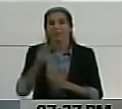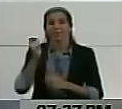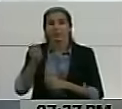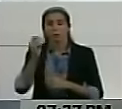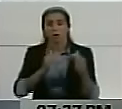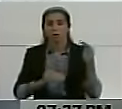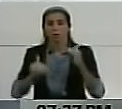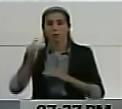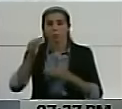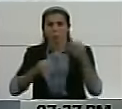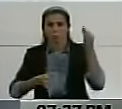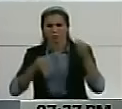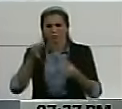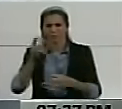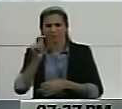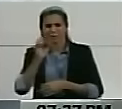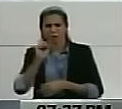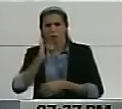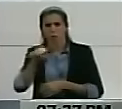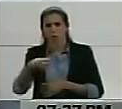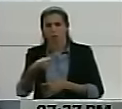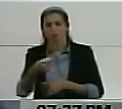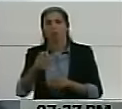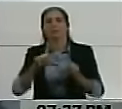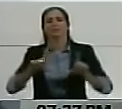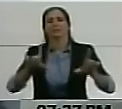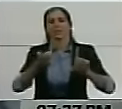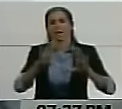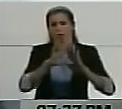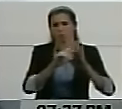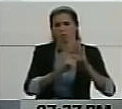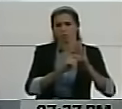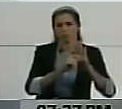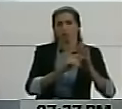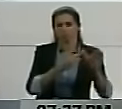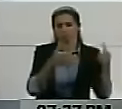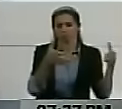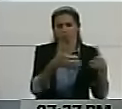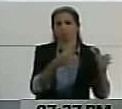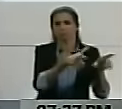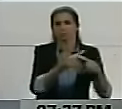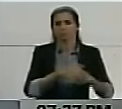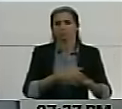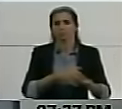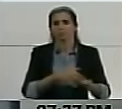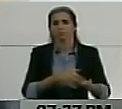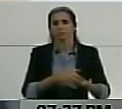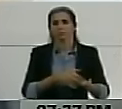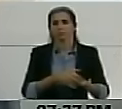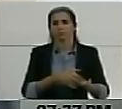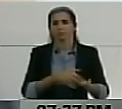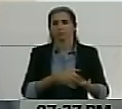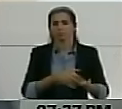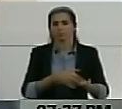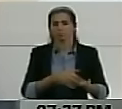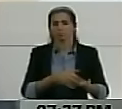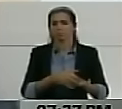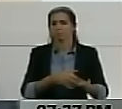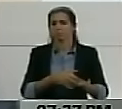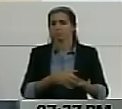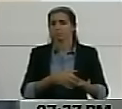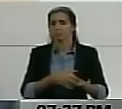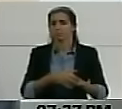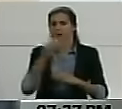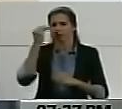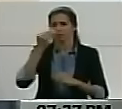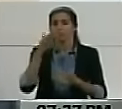Supremo, a través de la Sala Constitucional, alexmate el revocatorio. Las consecuencias